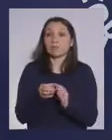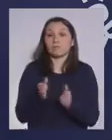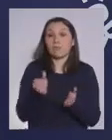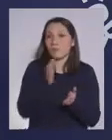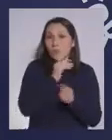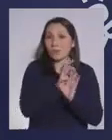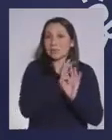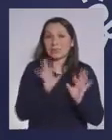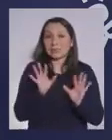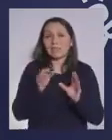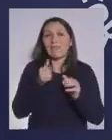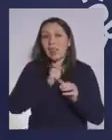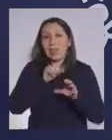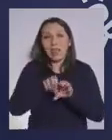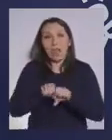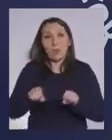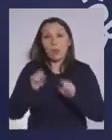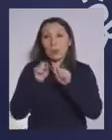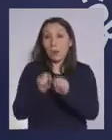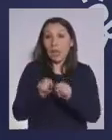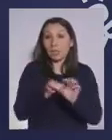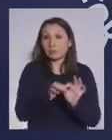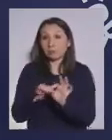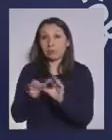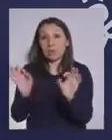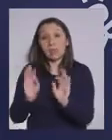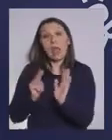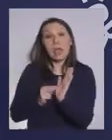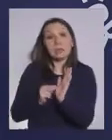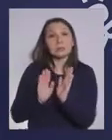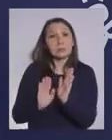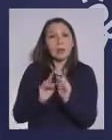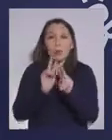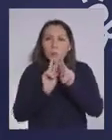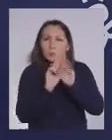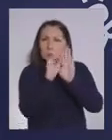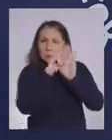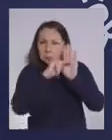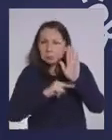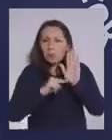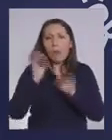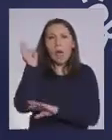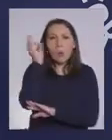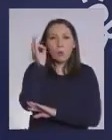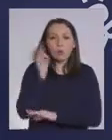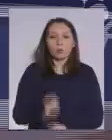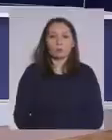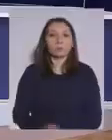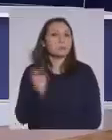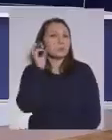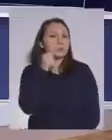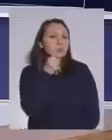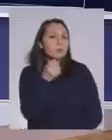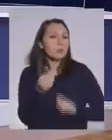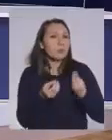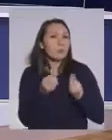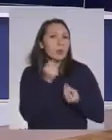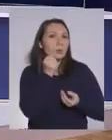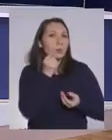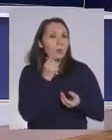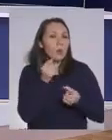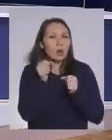sido hecha por lo tanto para esta definición tenemos que esperar y seguir ajustando las reuniones subsecretaría pero cuáles